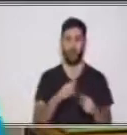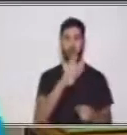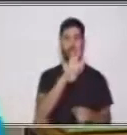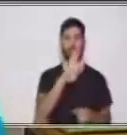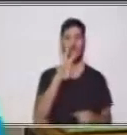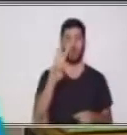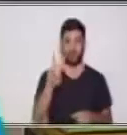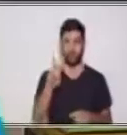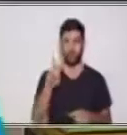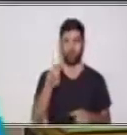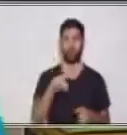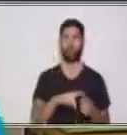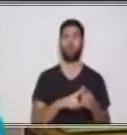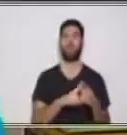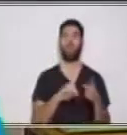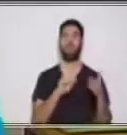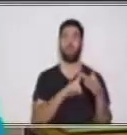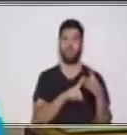42 grados en gamma.